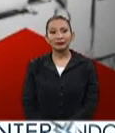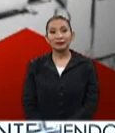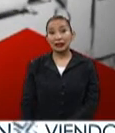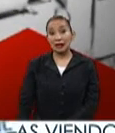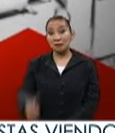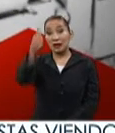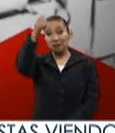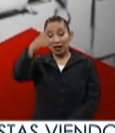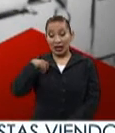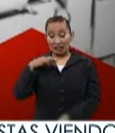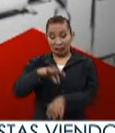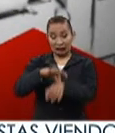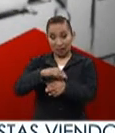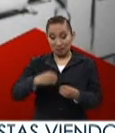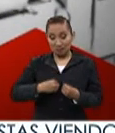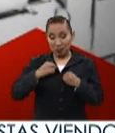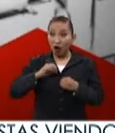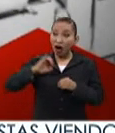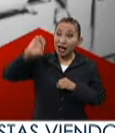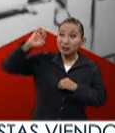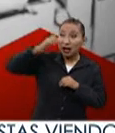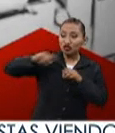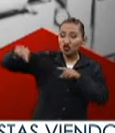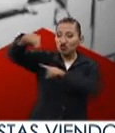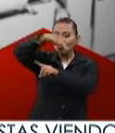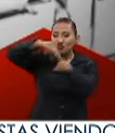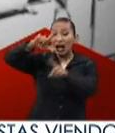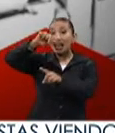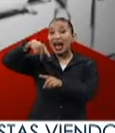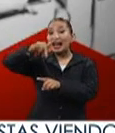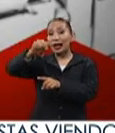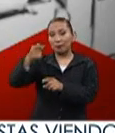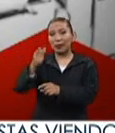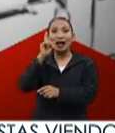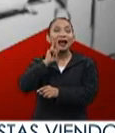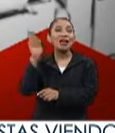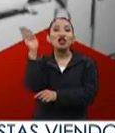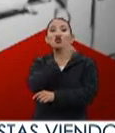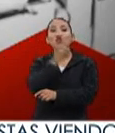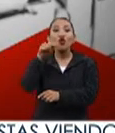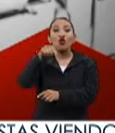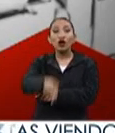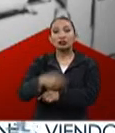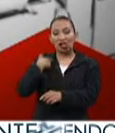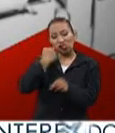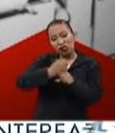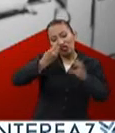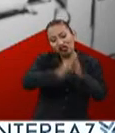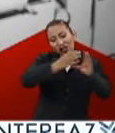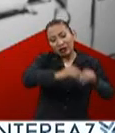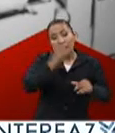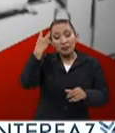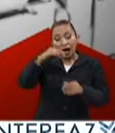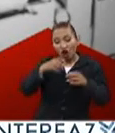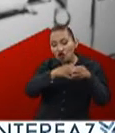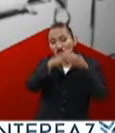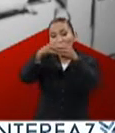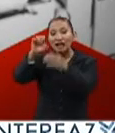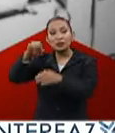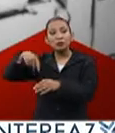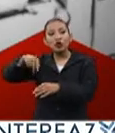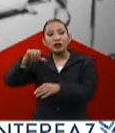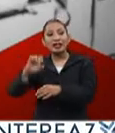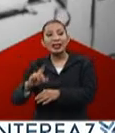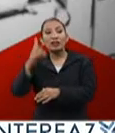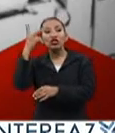El primer ser vivo en orbitar en el espacio fue Laika, una perra soviética entrenada que viajó en la nave Sputnik